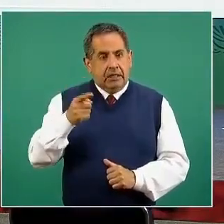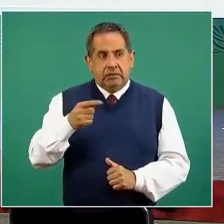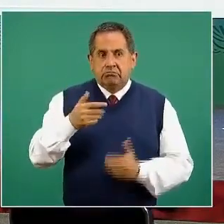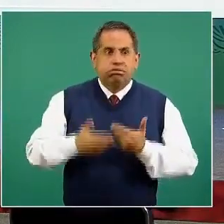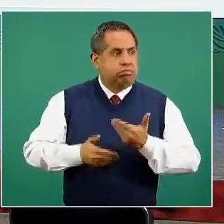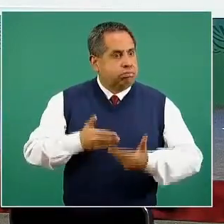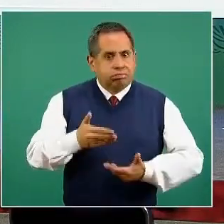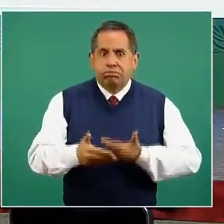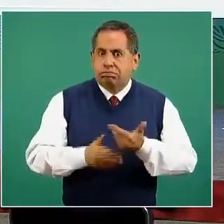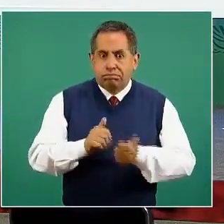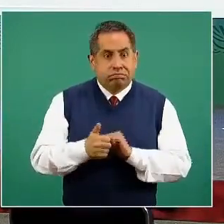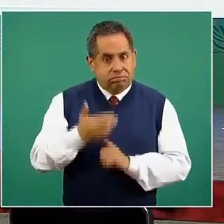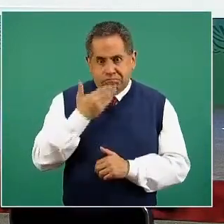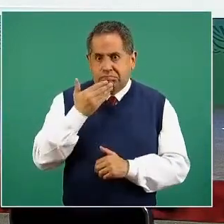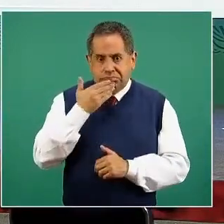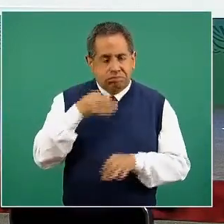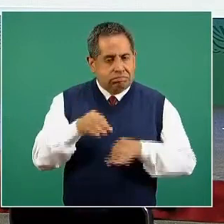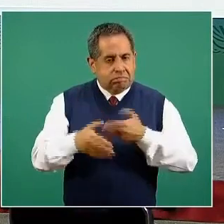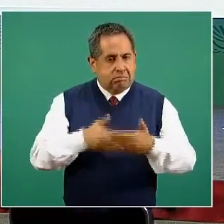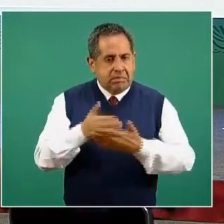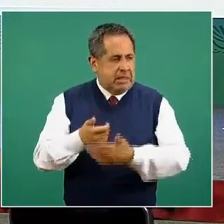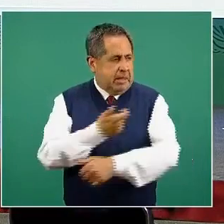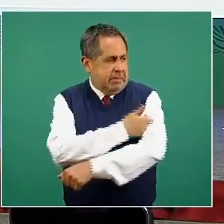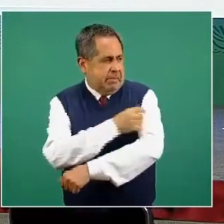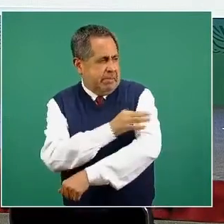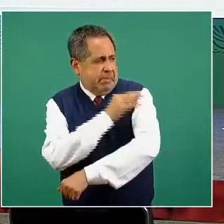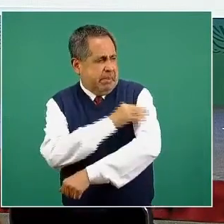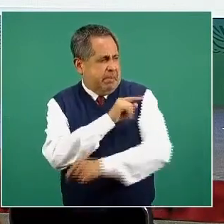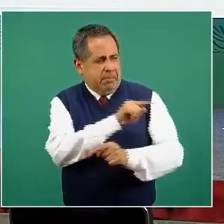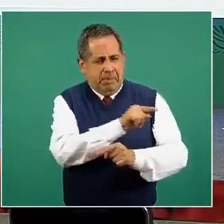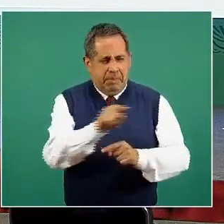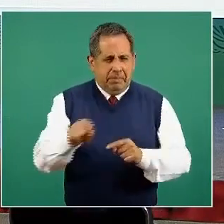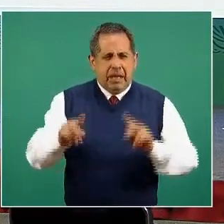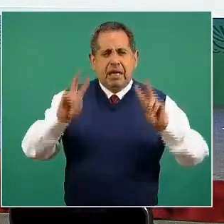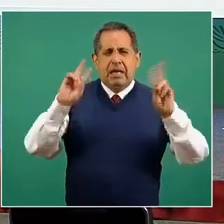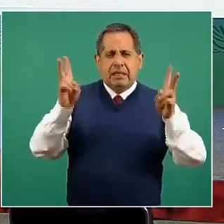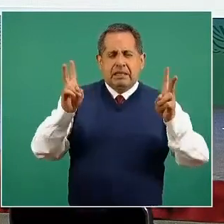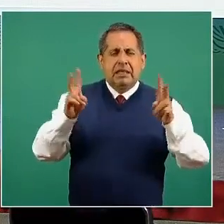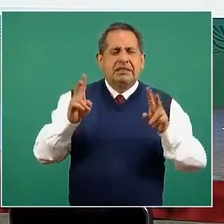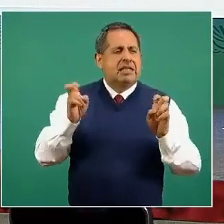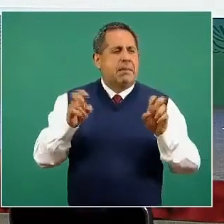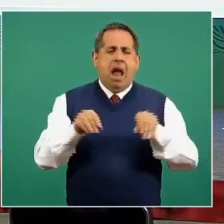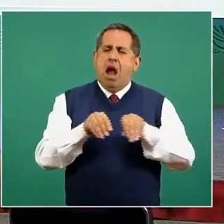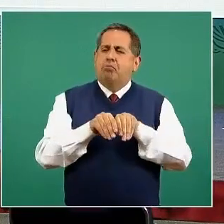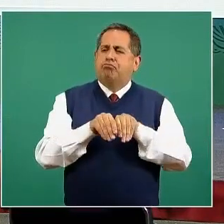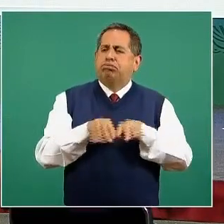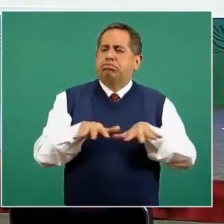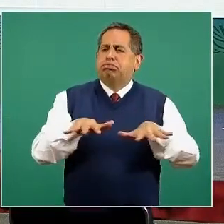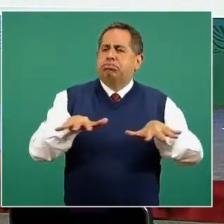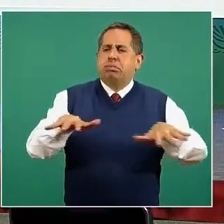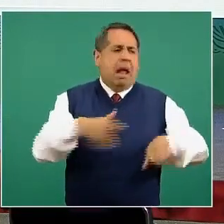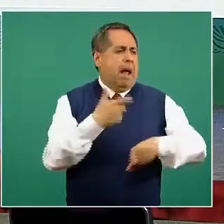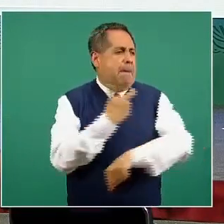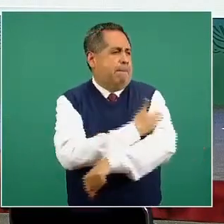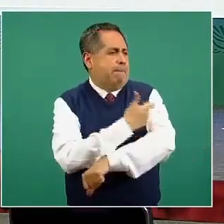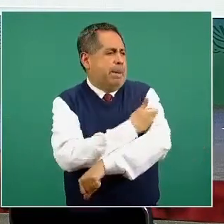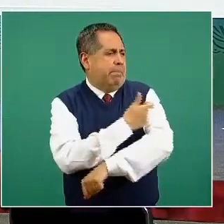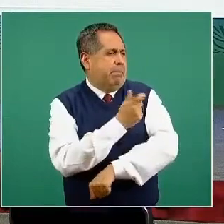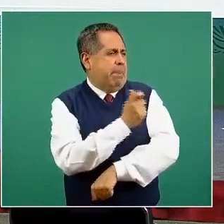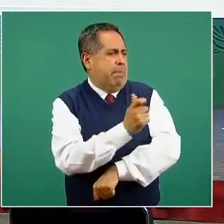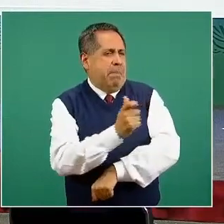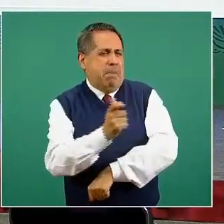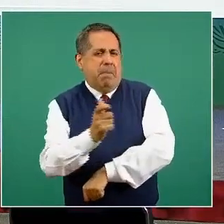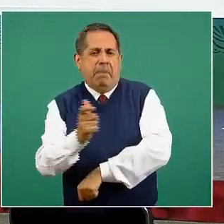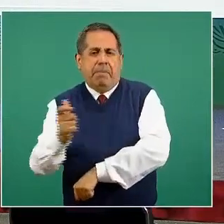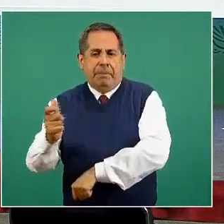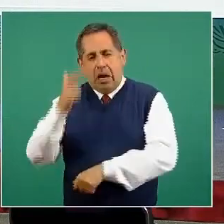ritmo de trabajo para la vacunación COVID, lo que hemos llamado la fase de expansión. Después de que estuvimos en la fase de